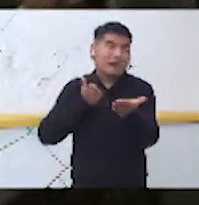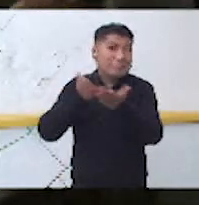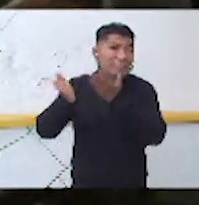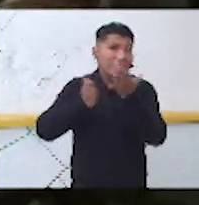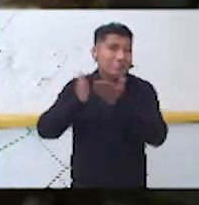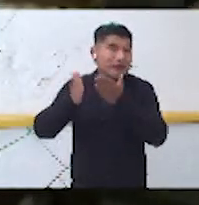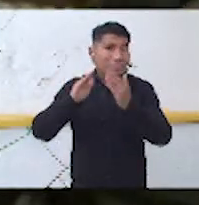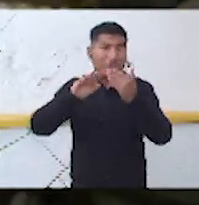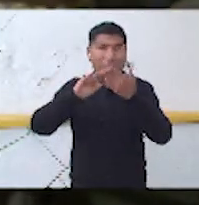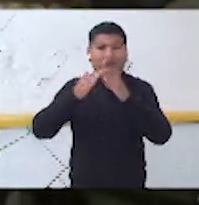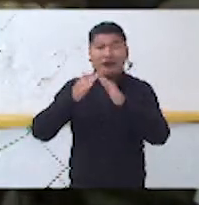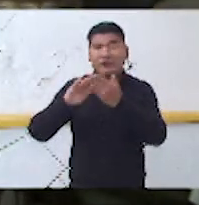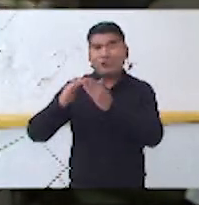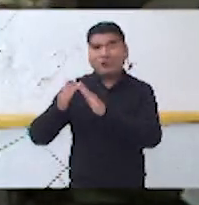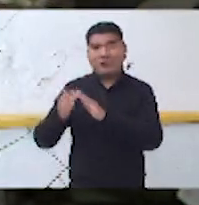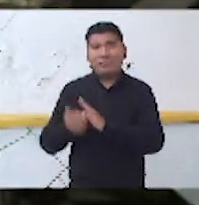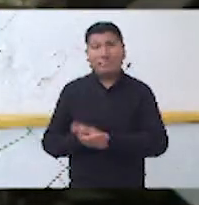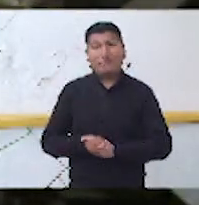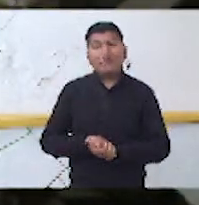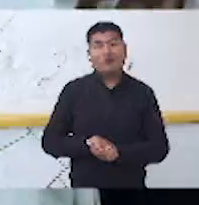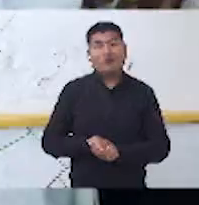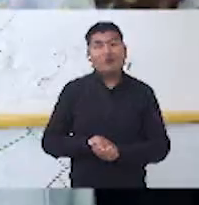servicio de la comunidad.